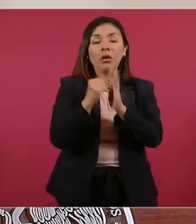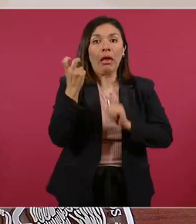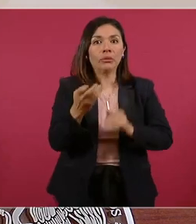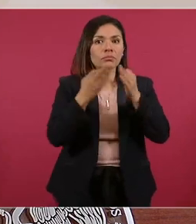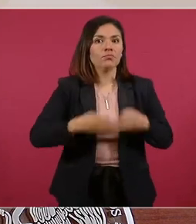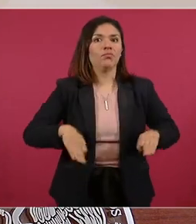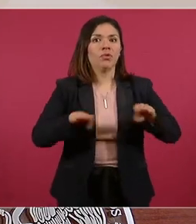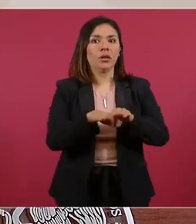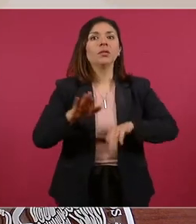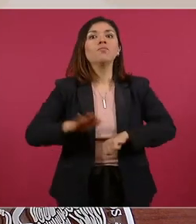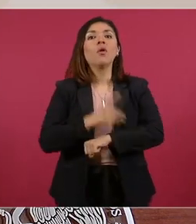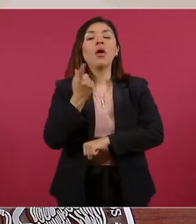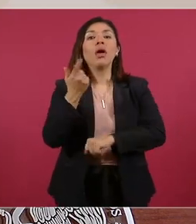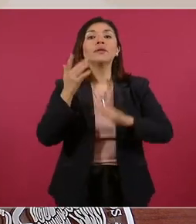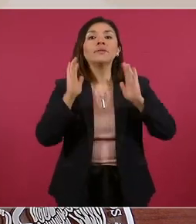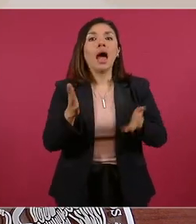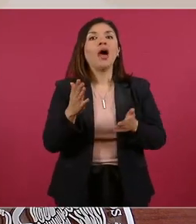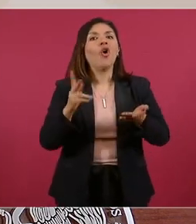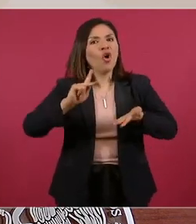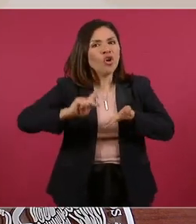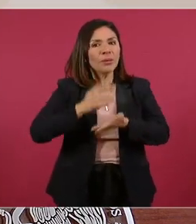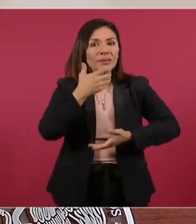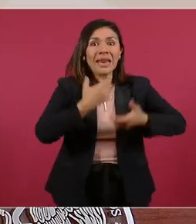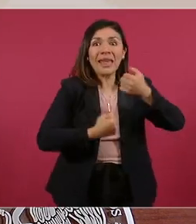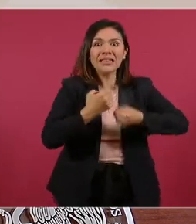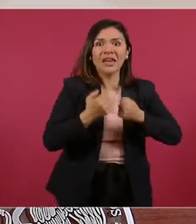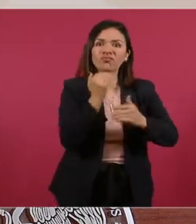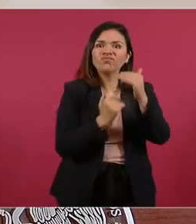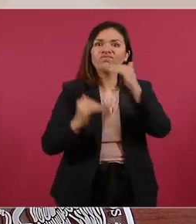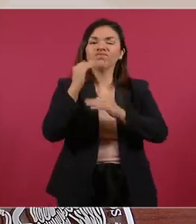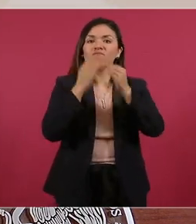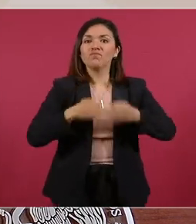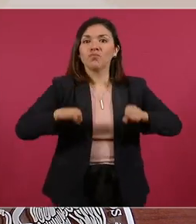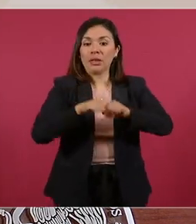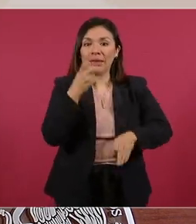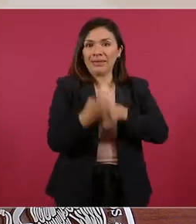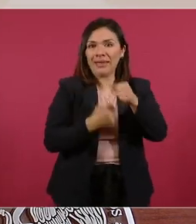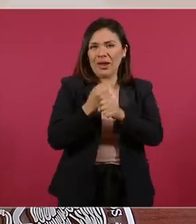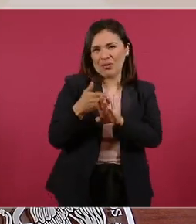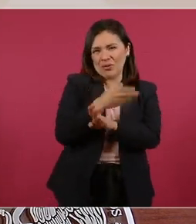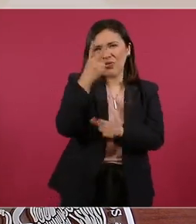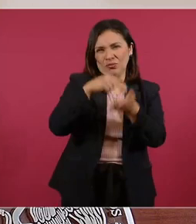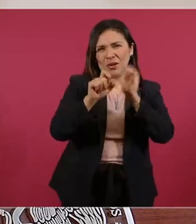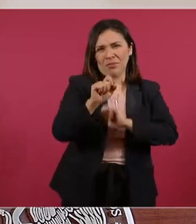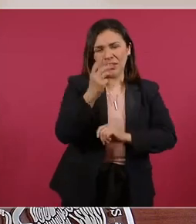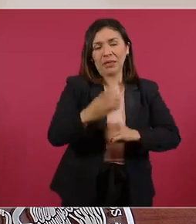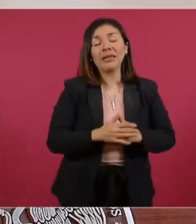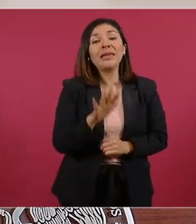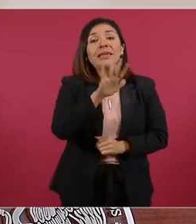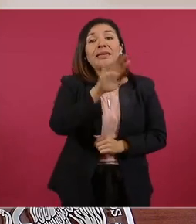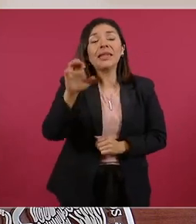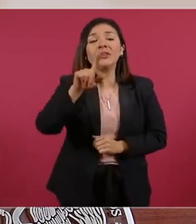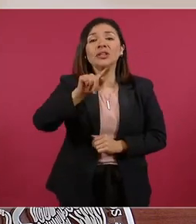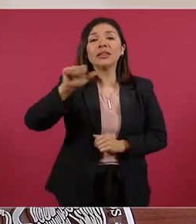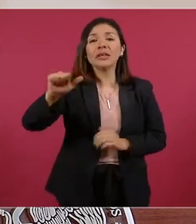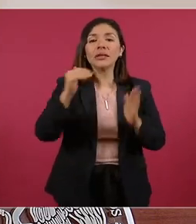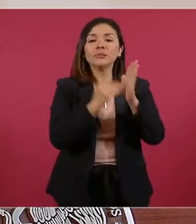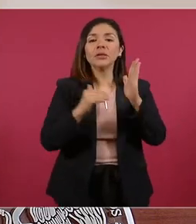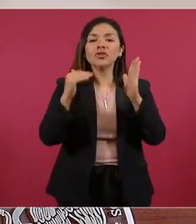relevante porque hemos puesto de pie el sector lechero en 2023, 576